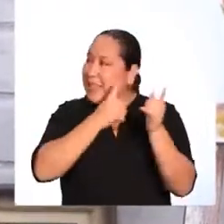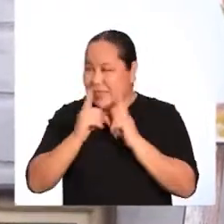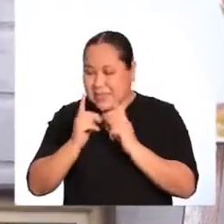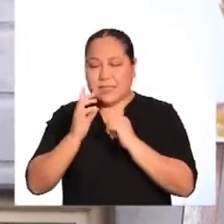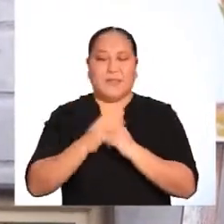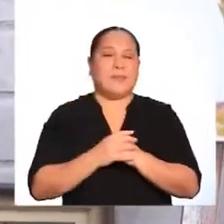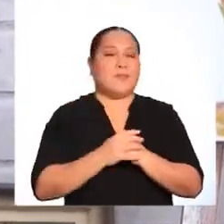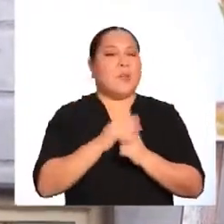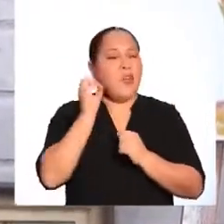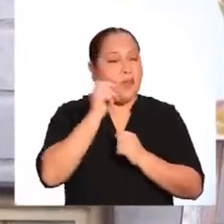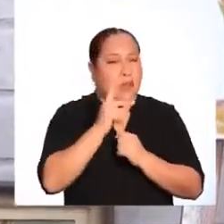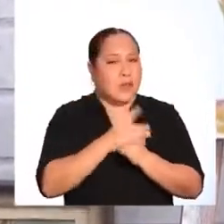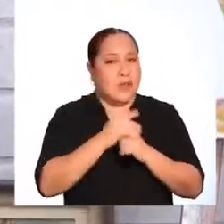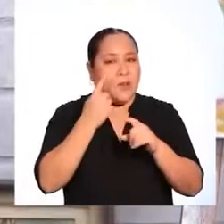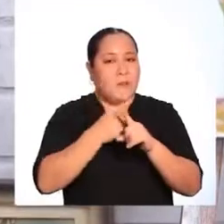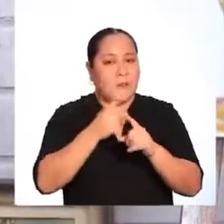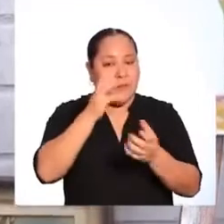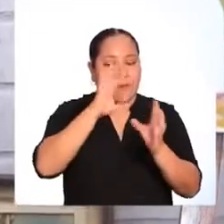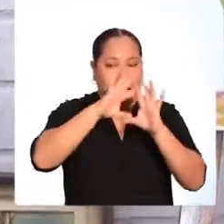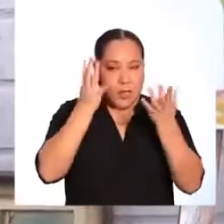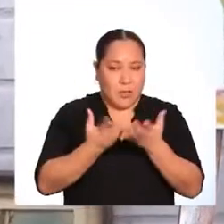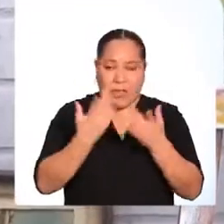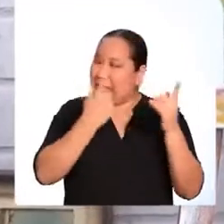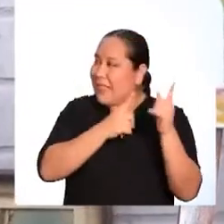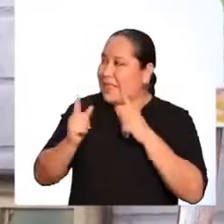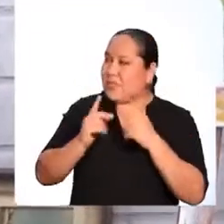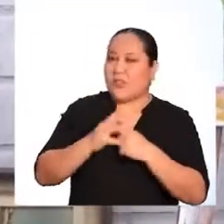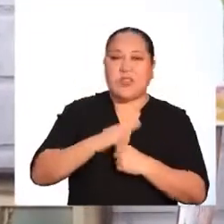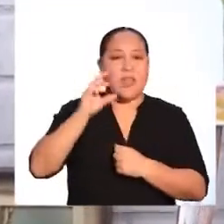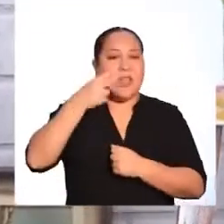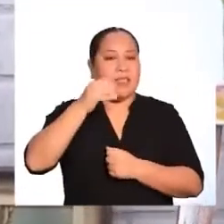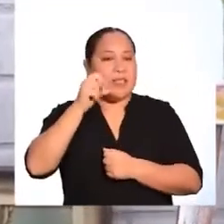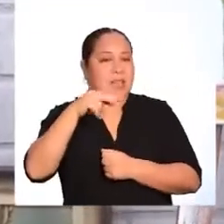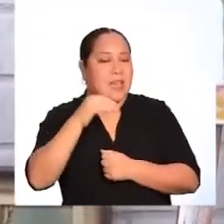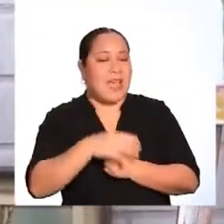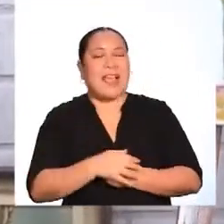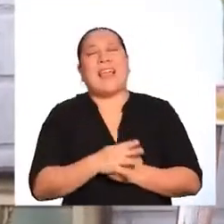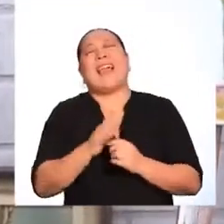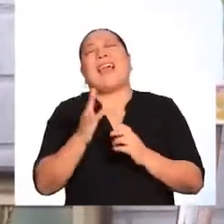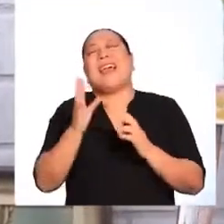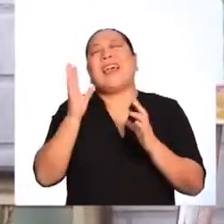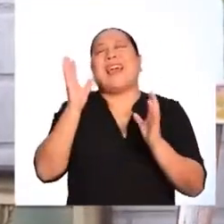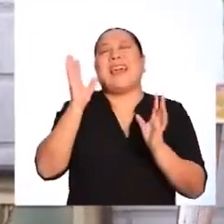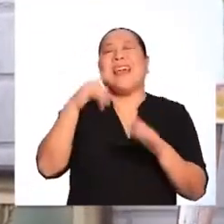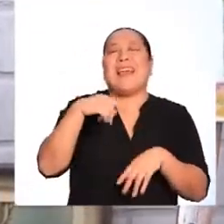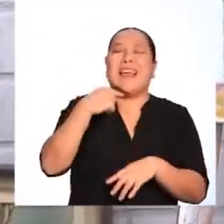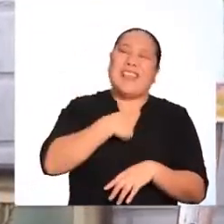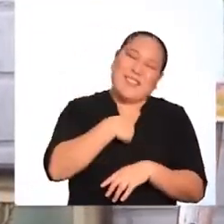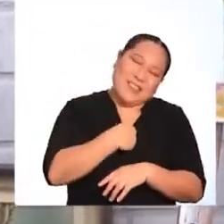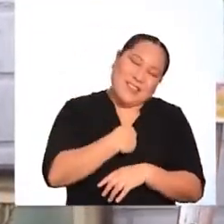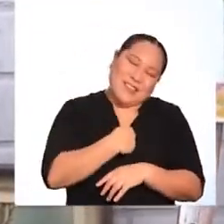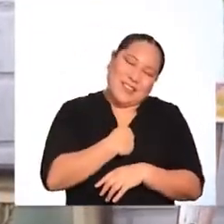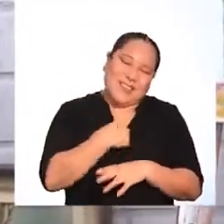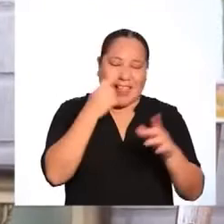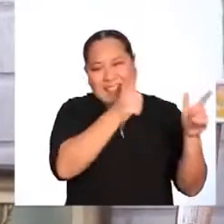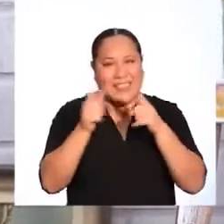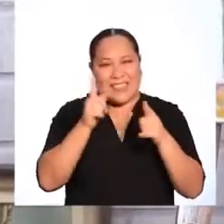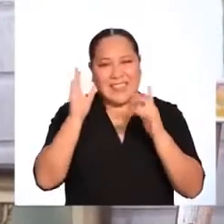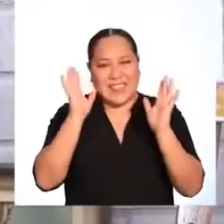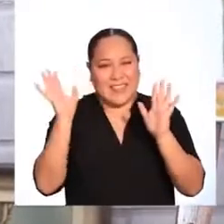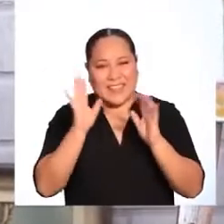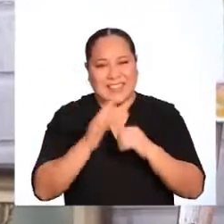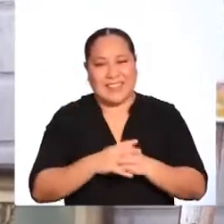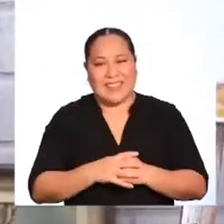listas muy bien pelotas chancay su sueño sí